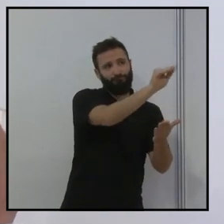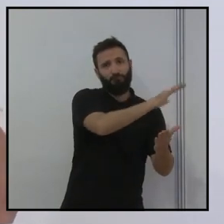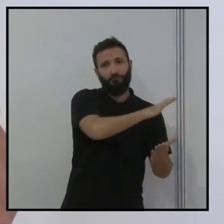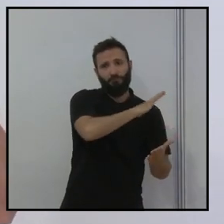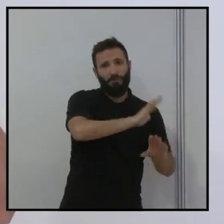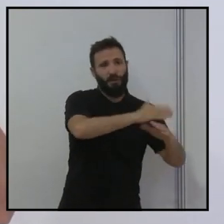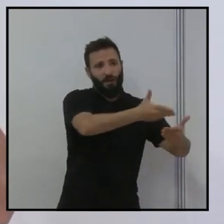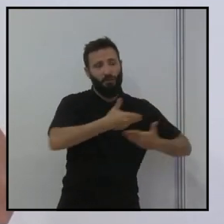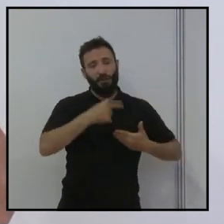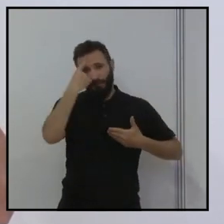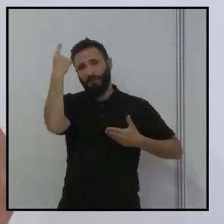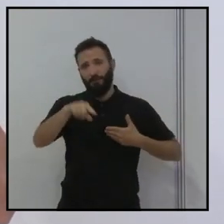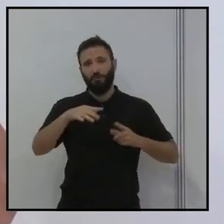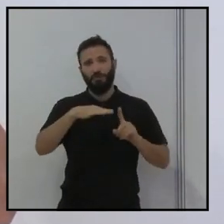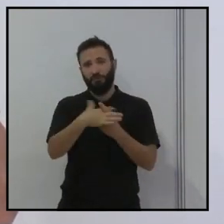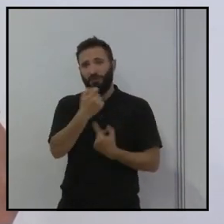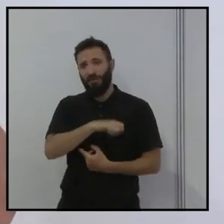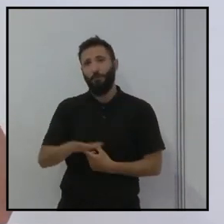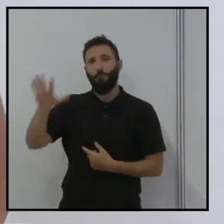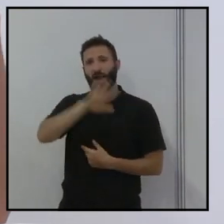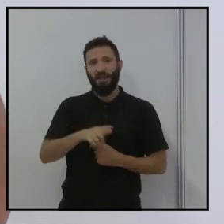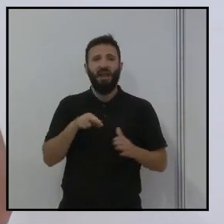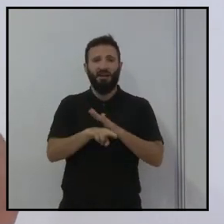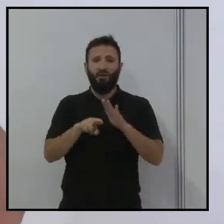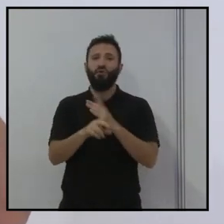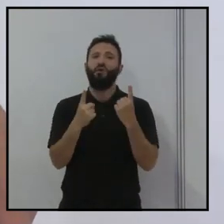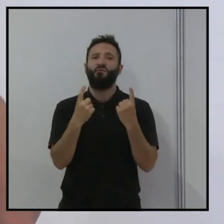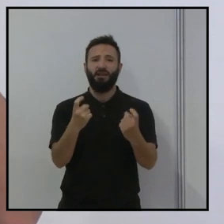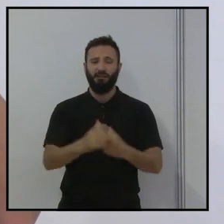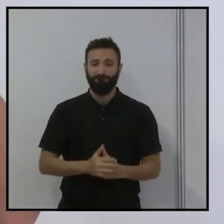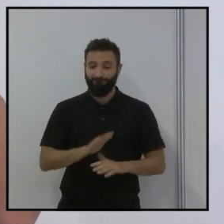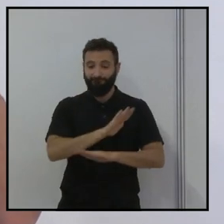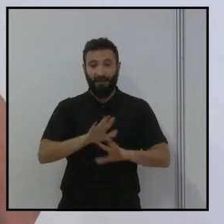sabemos el déficit que tenemos de recursos. Bueno, vamos a dejarlo aquí. Se